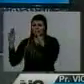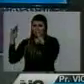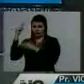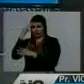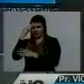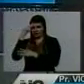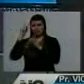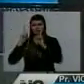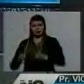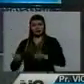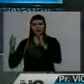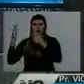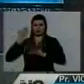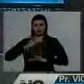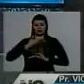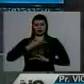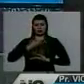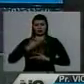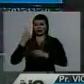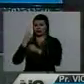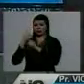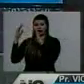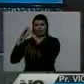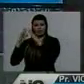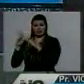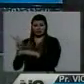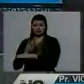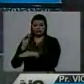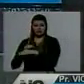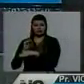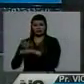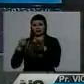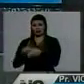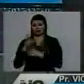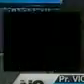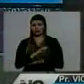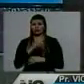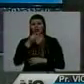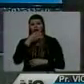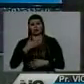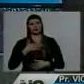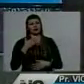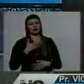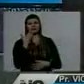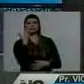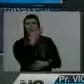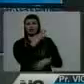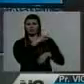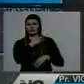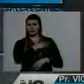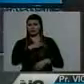mente y en nuestra actitud. Si exigimos al presidente, a sus ministros, honestidad y transparencia,